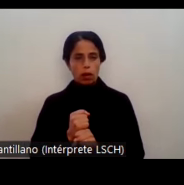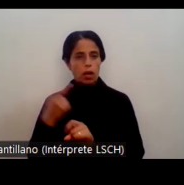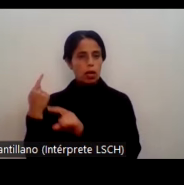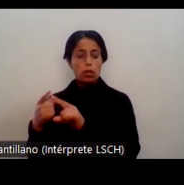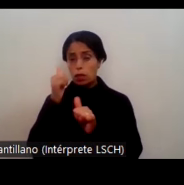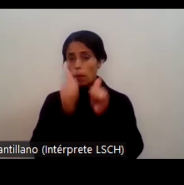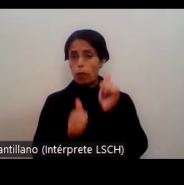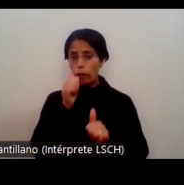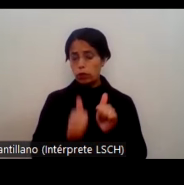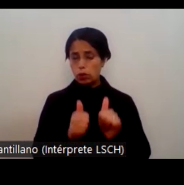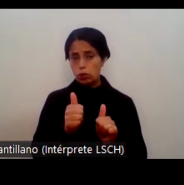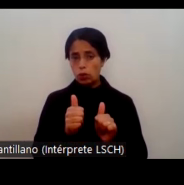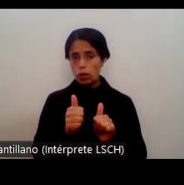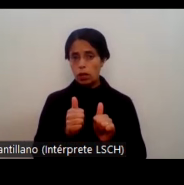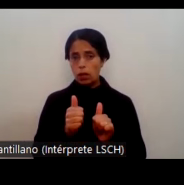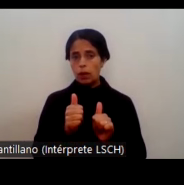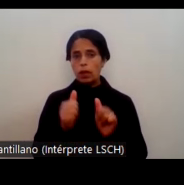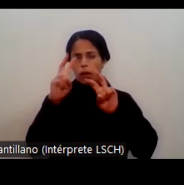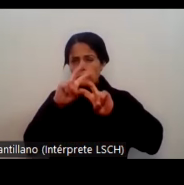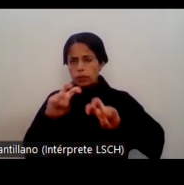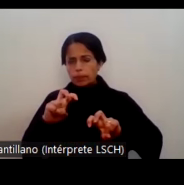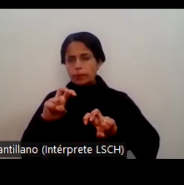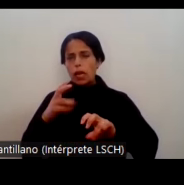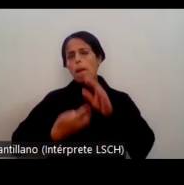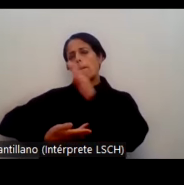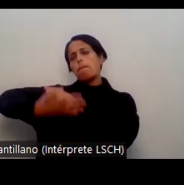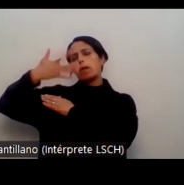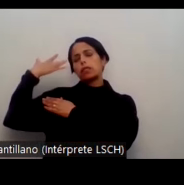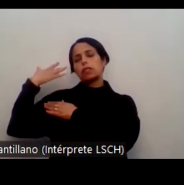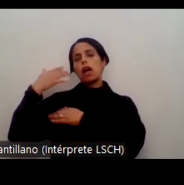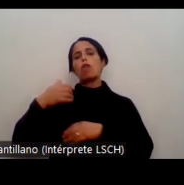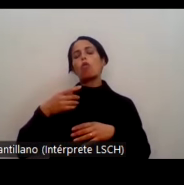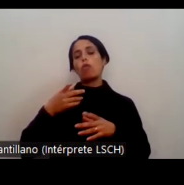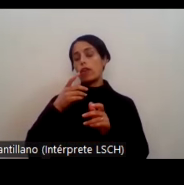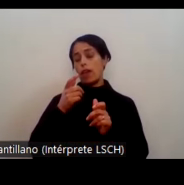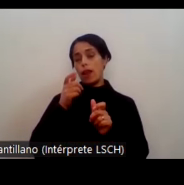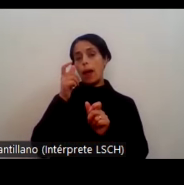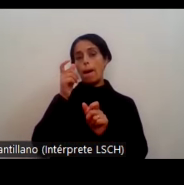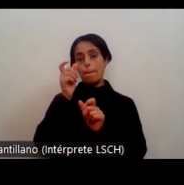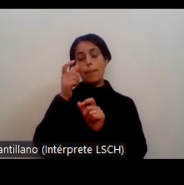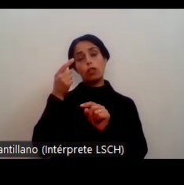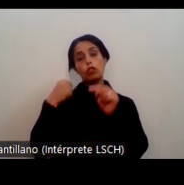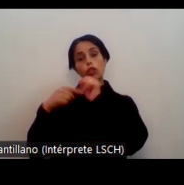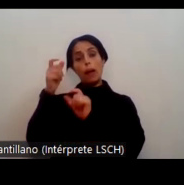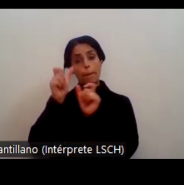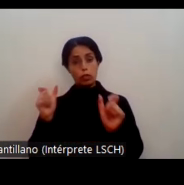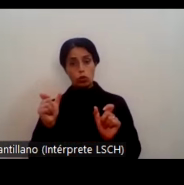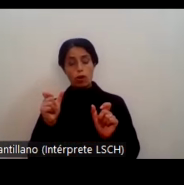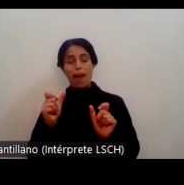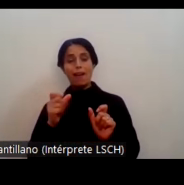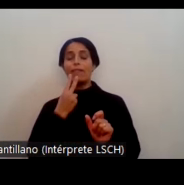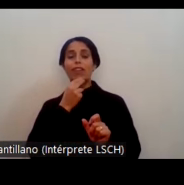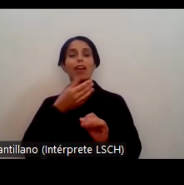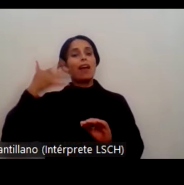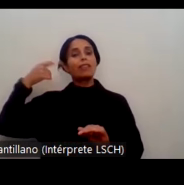afines que indagan por el pasado prehispánico en el área atacameña. Aquí vemos